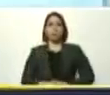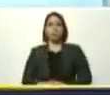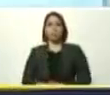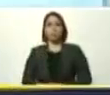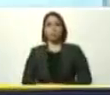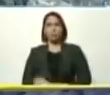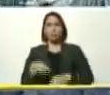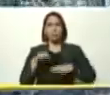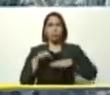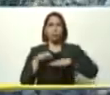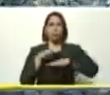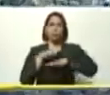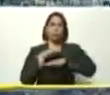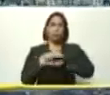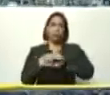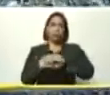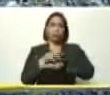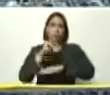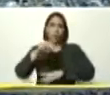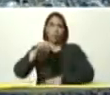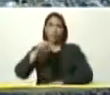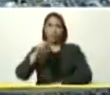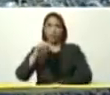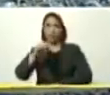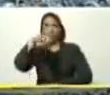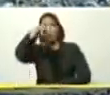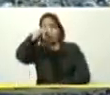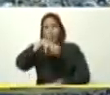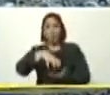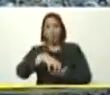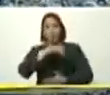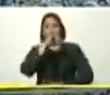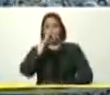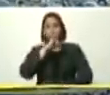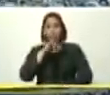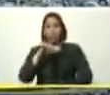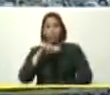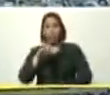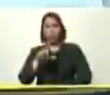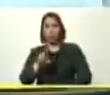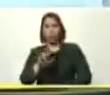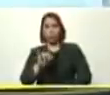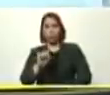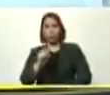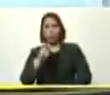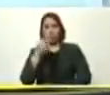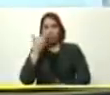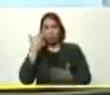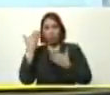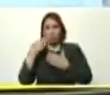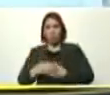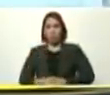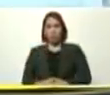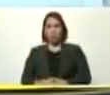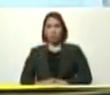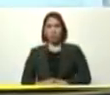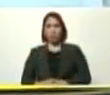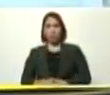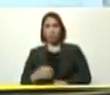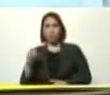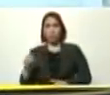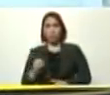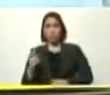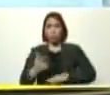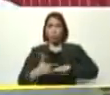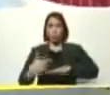del municipio Mara del estado Zulia, compañero Luis Caldera. De la región oriental, aquí está el gobernador